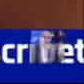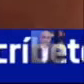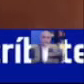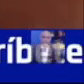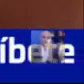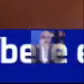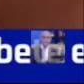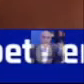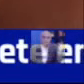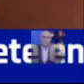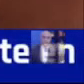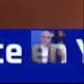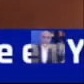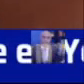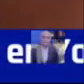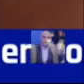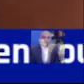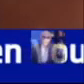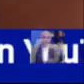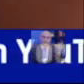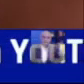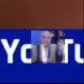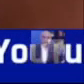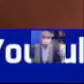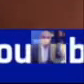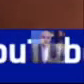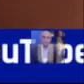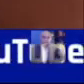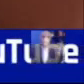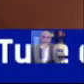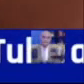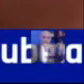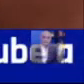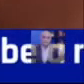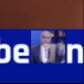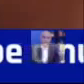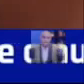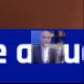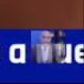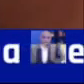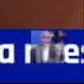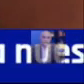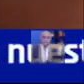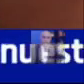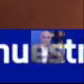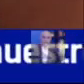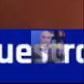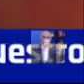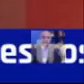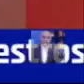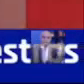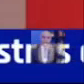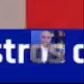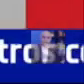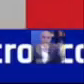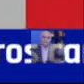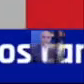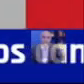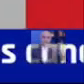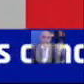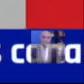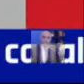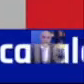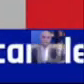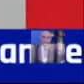sabe gobernar una ciudad compleja, dificilísima como esta, y que lo está haciendo bien. No solo bien,